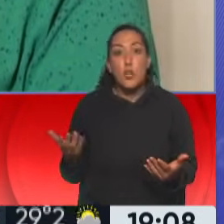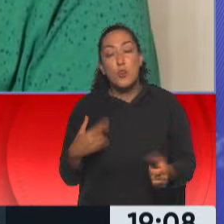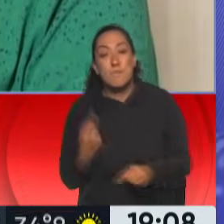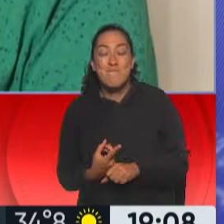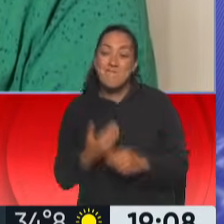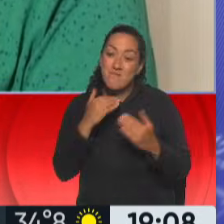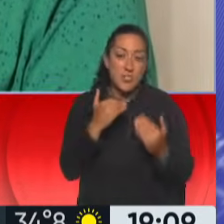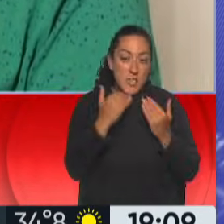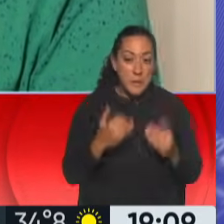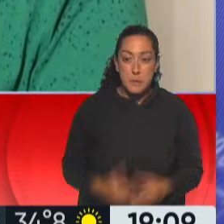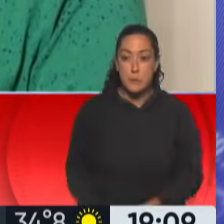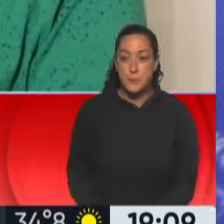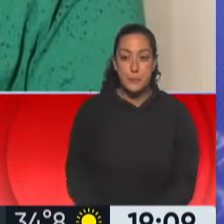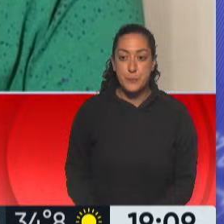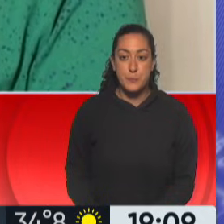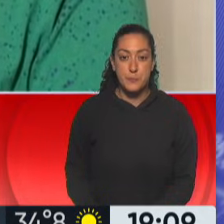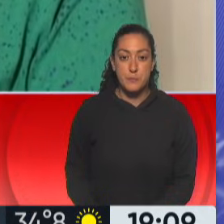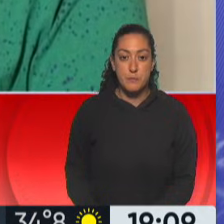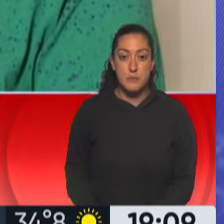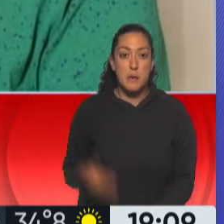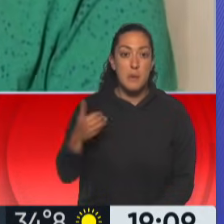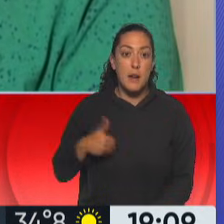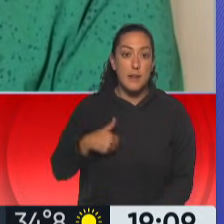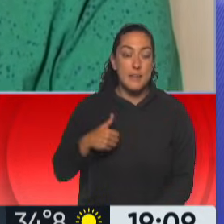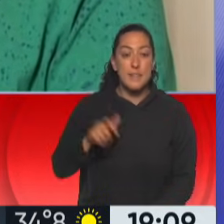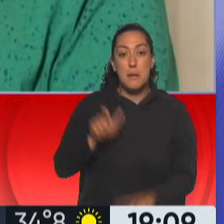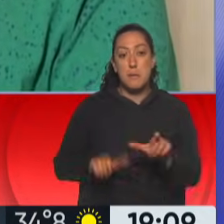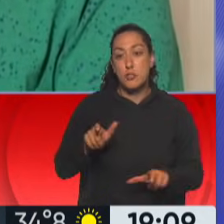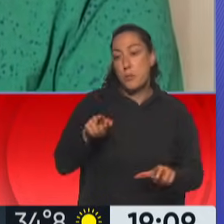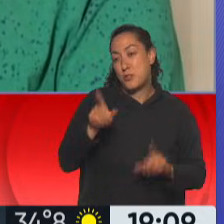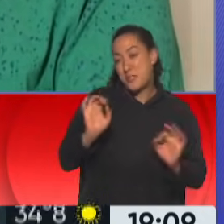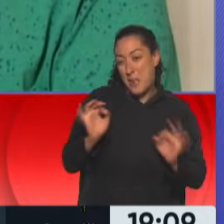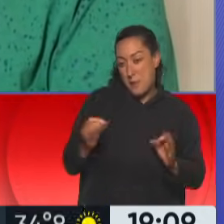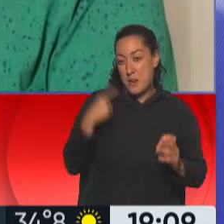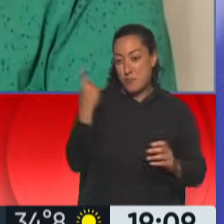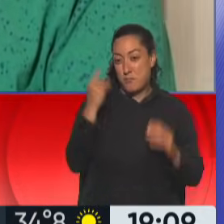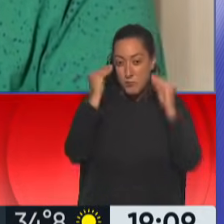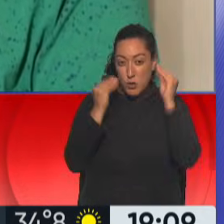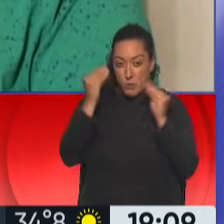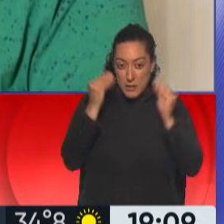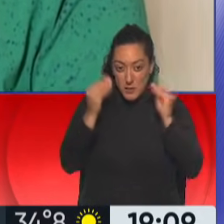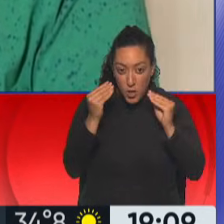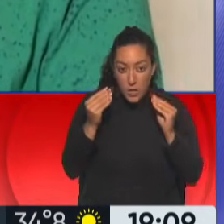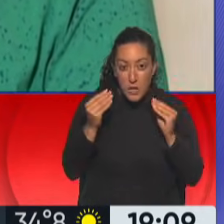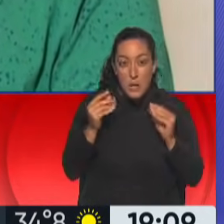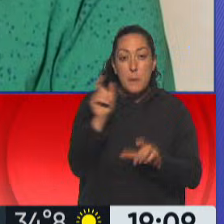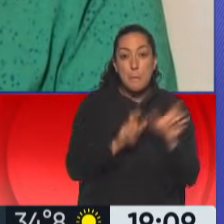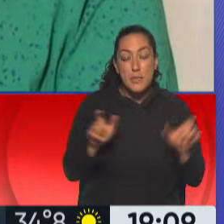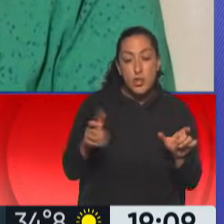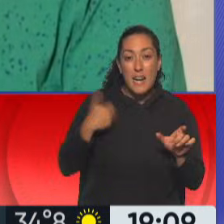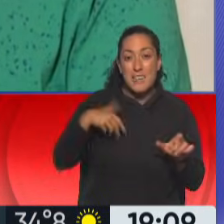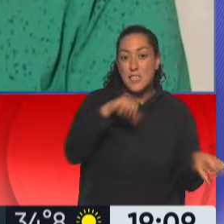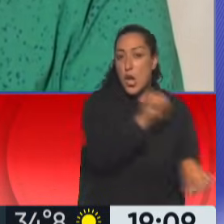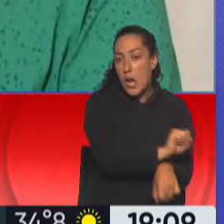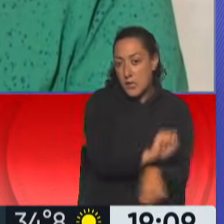que hay mucha preocupación. Bueno, aquí en Argentina usted sabe que hay argentinos que están encarcelados, pero también sabemos